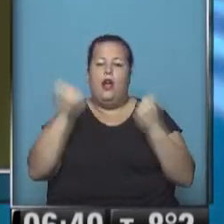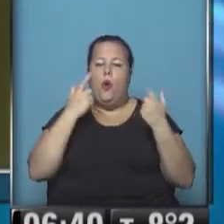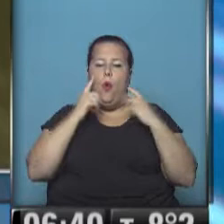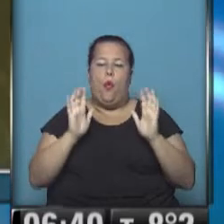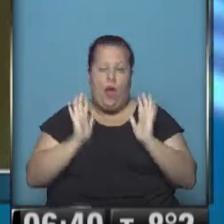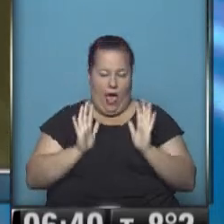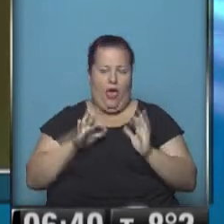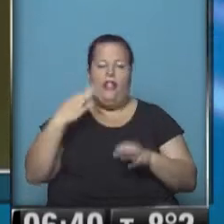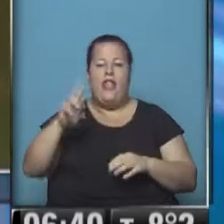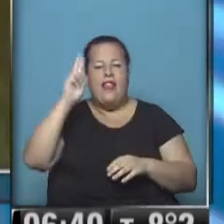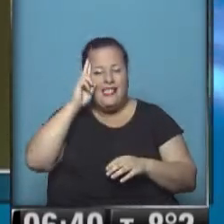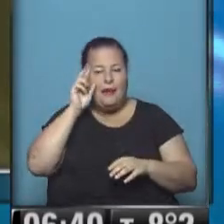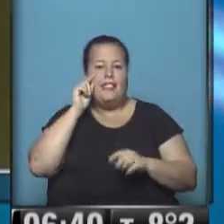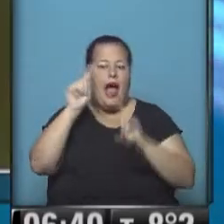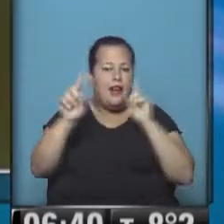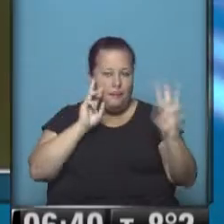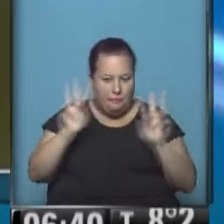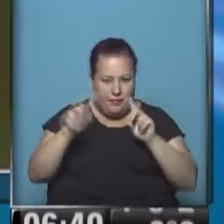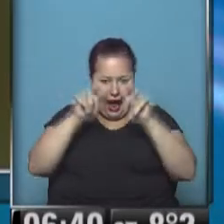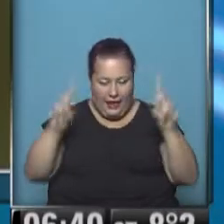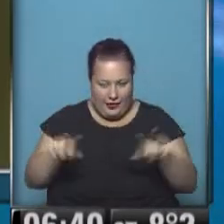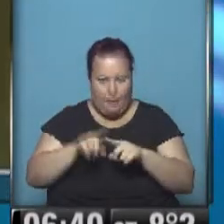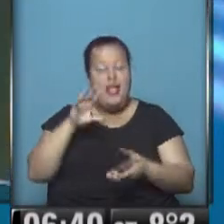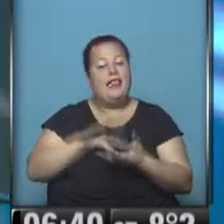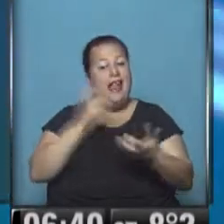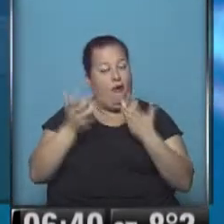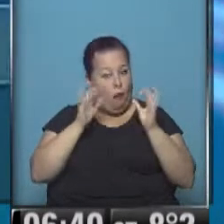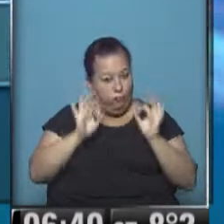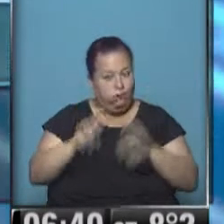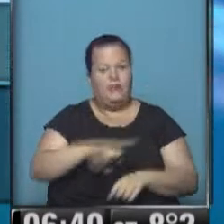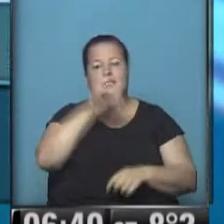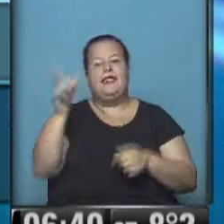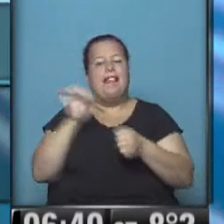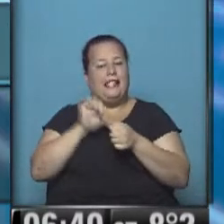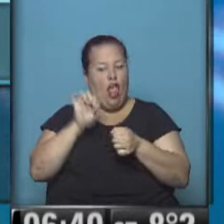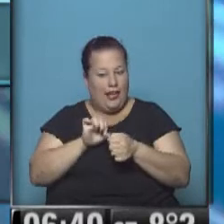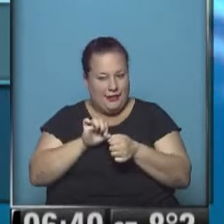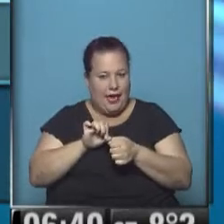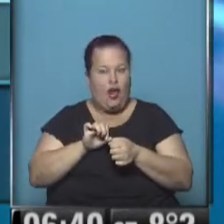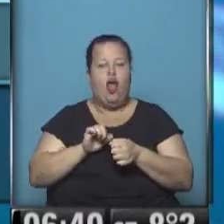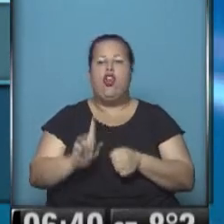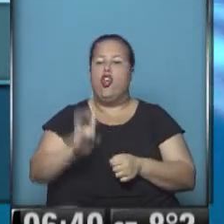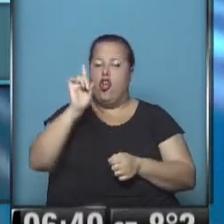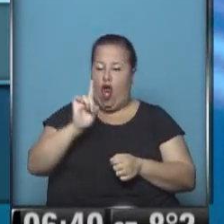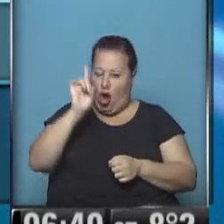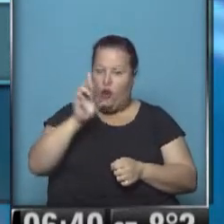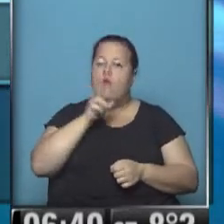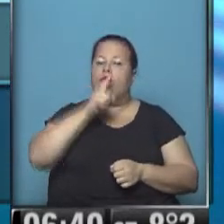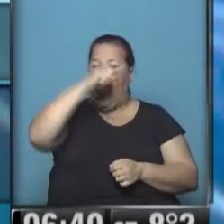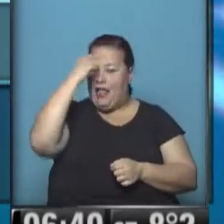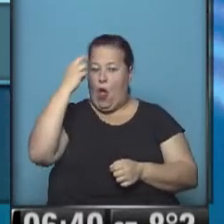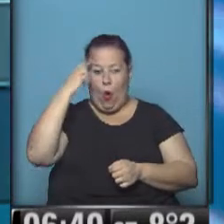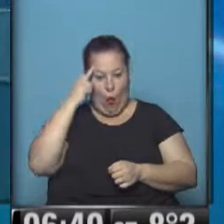cuidado y respeten las indicaciones en tierra del juego nos vamos a ir a santiago del estero más al norte en ruta nacional